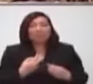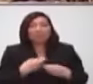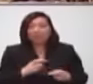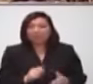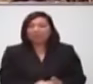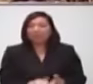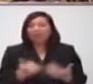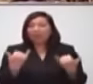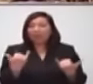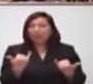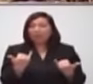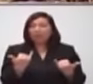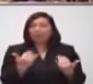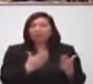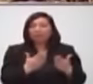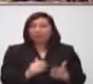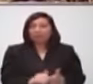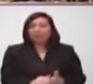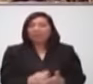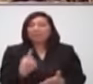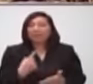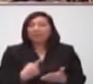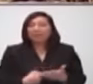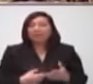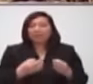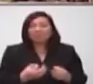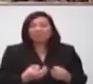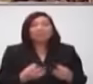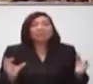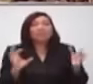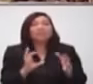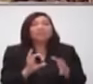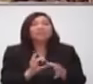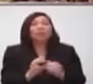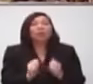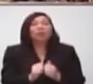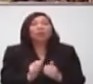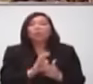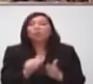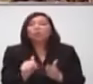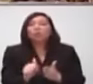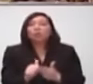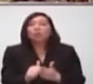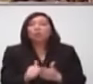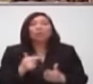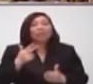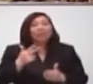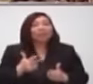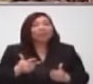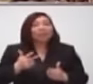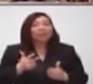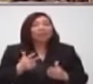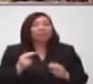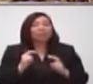público. Ahora lo estamos organizando para que realmente se vincule con todo lo que es el tren eléctrico, de manera